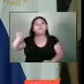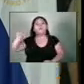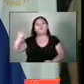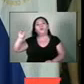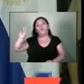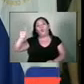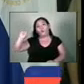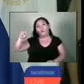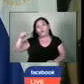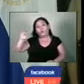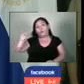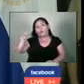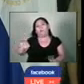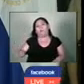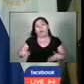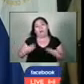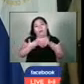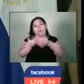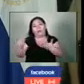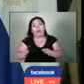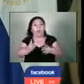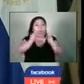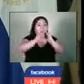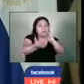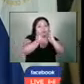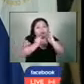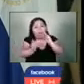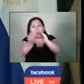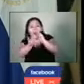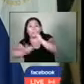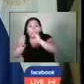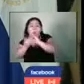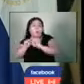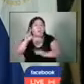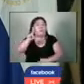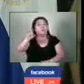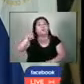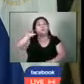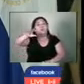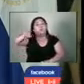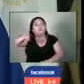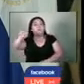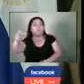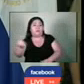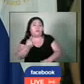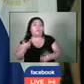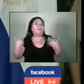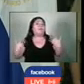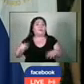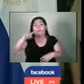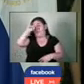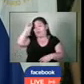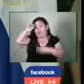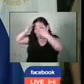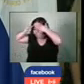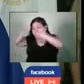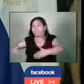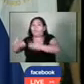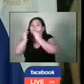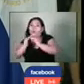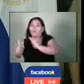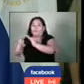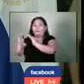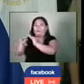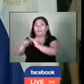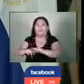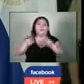que va a beneficiar a 1.5 millones de salvadoreños con agua potable. Es decir, hemos estado trabajando en el tema del agua potable y de